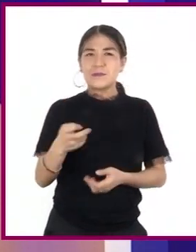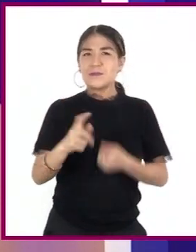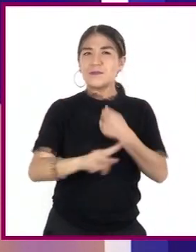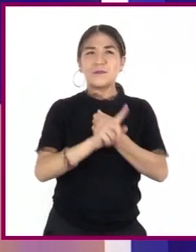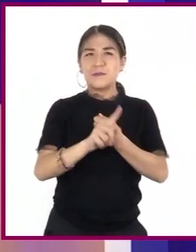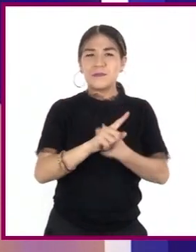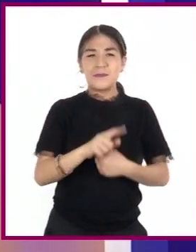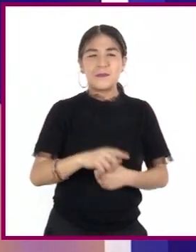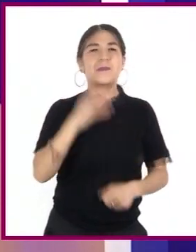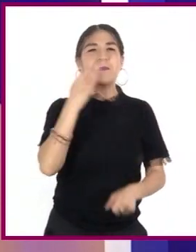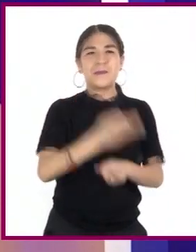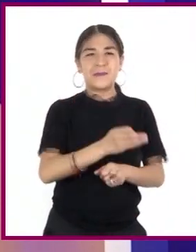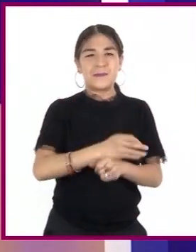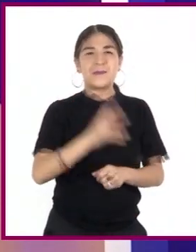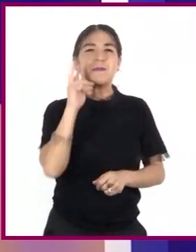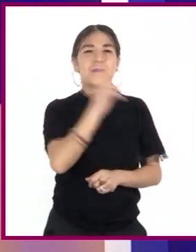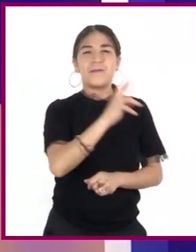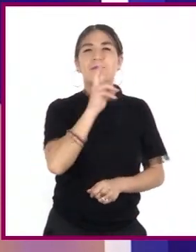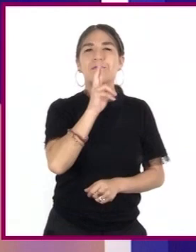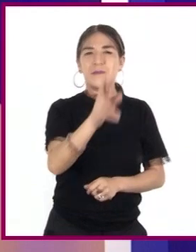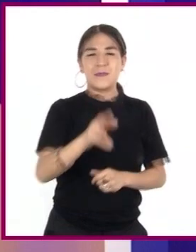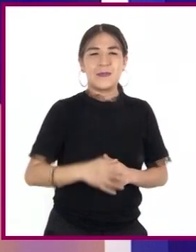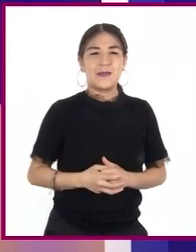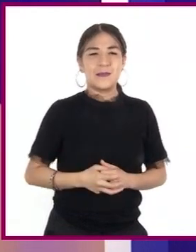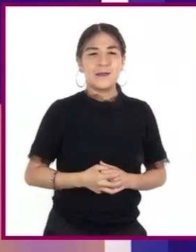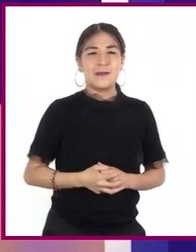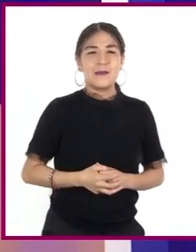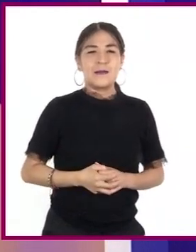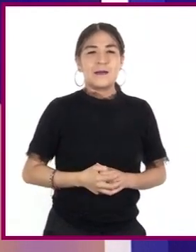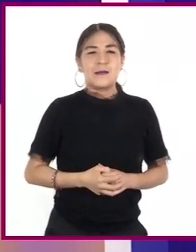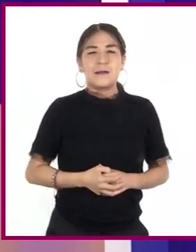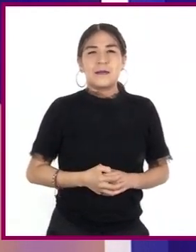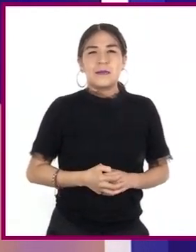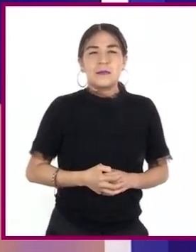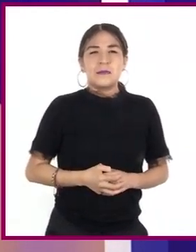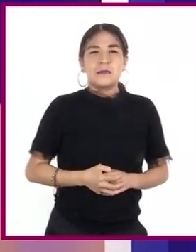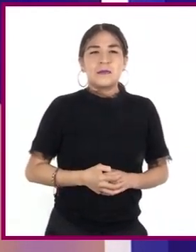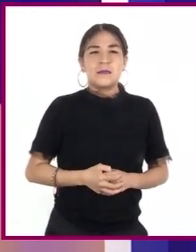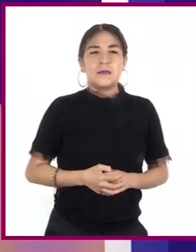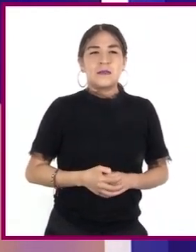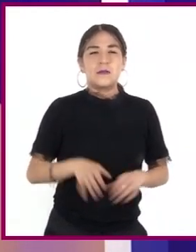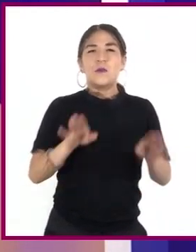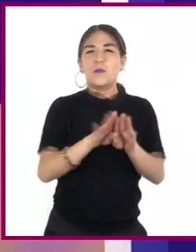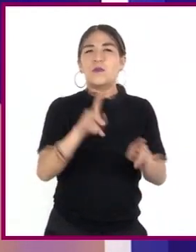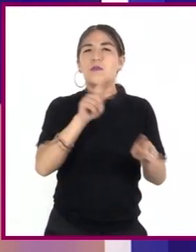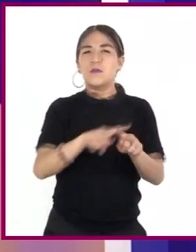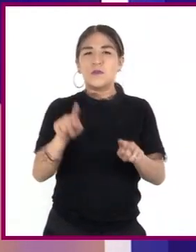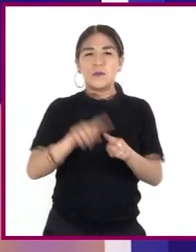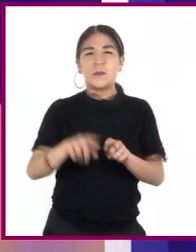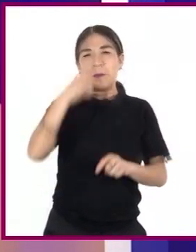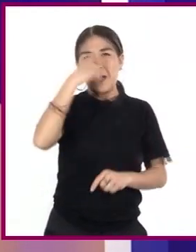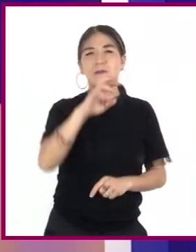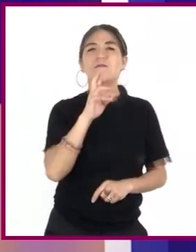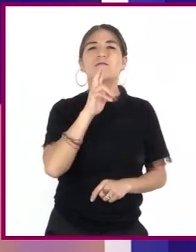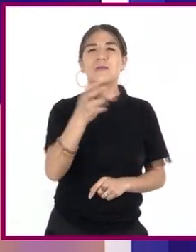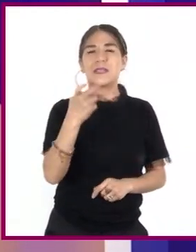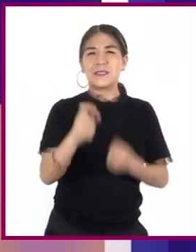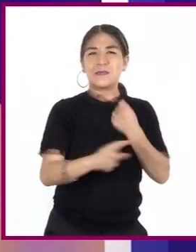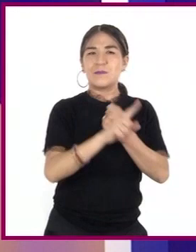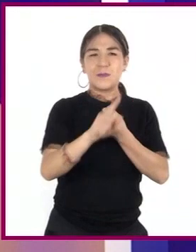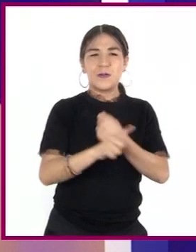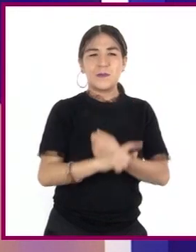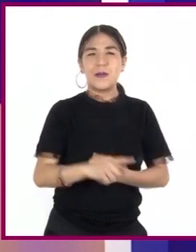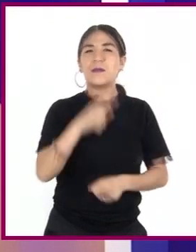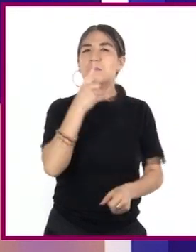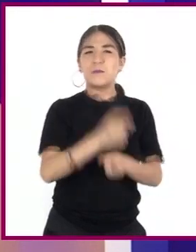problema, vayamos a su resolución. Una de las varias maneras de resolver el problema